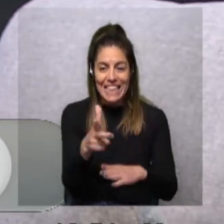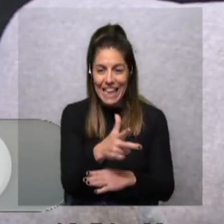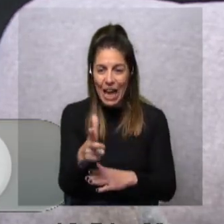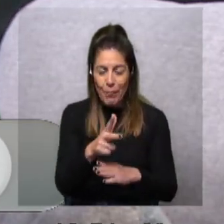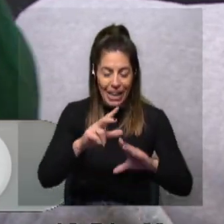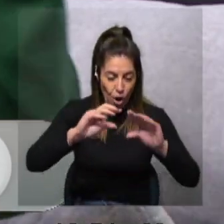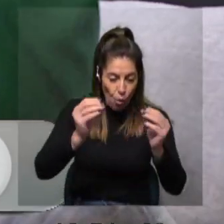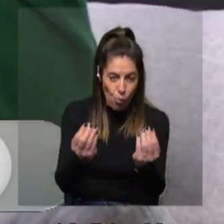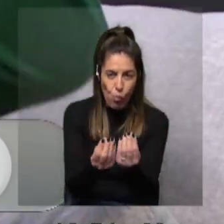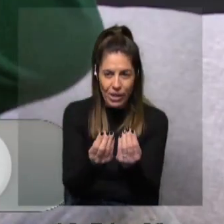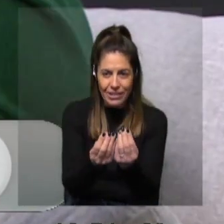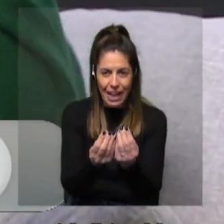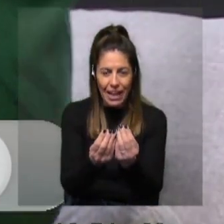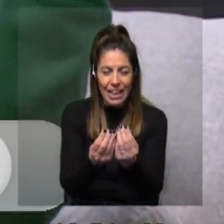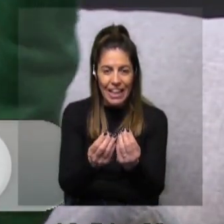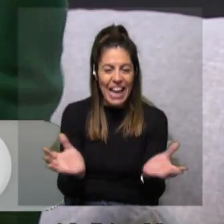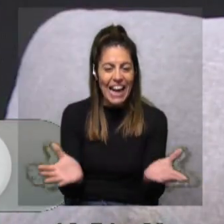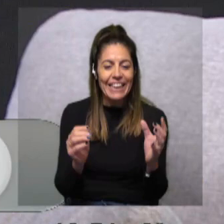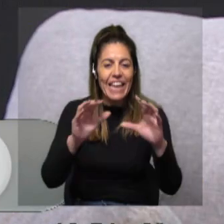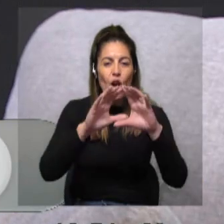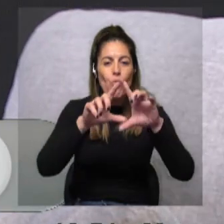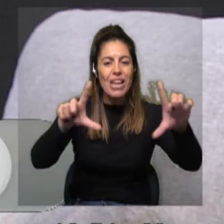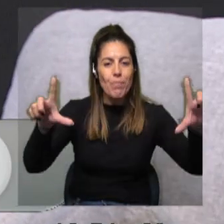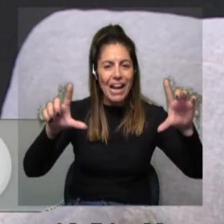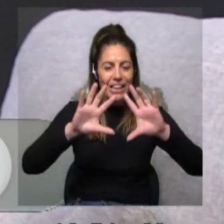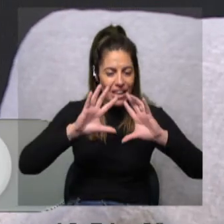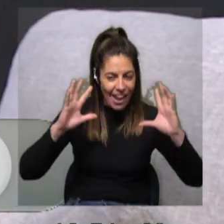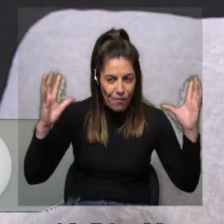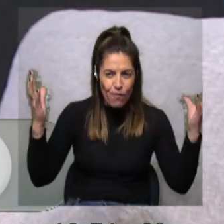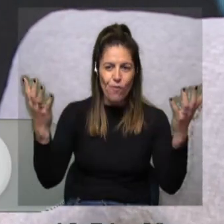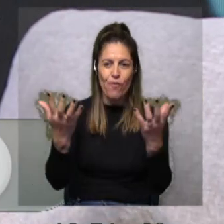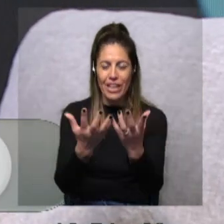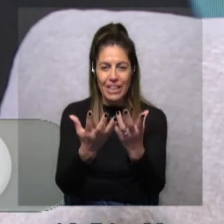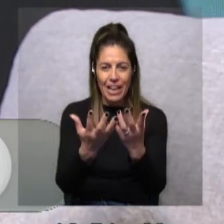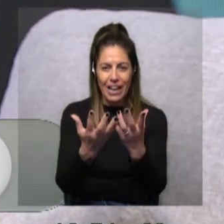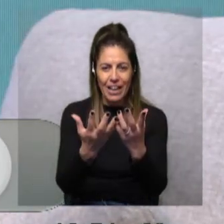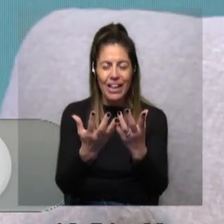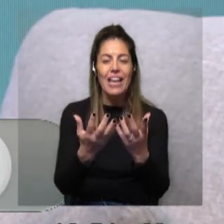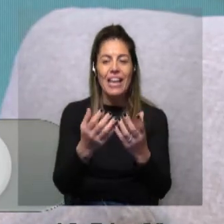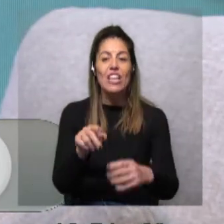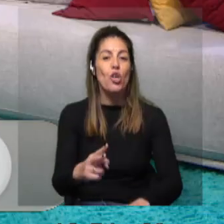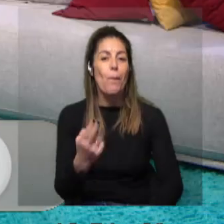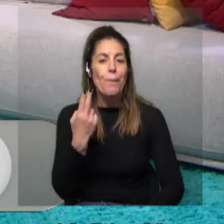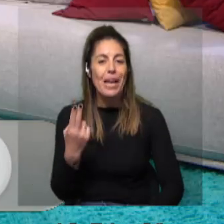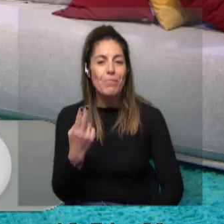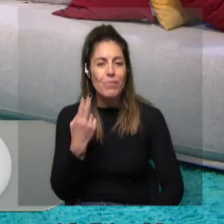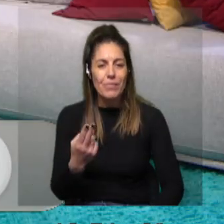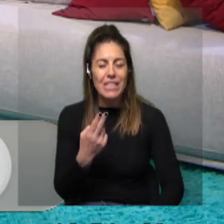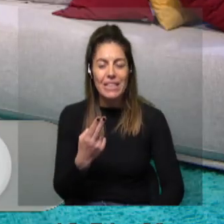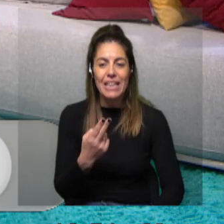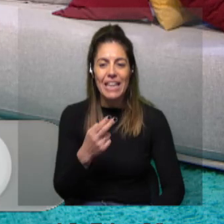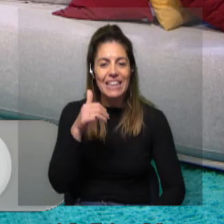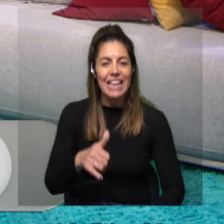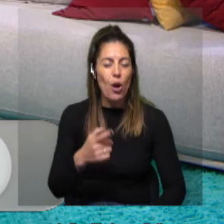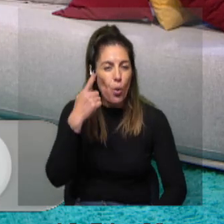esas cámaras genera una imagen esférica, lo que te permite, yo voy medio rápido así, pero lo que te permite es tener